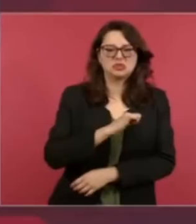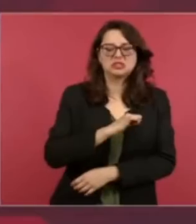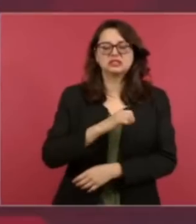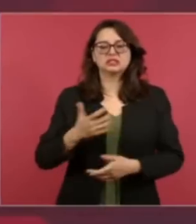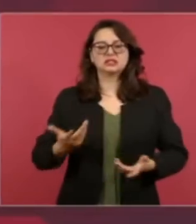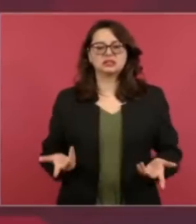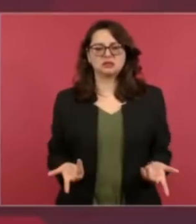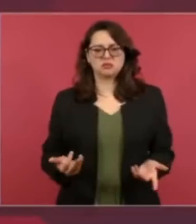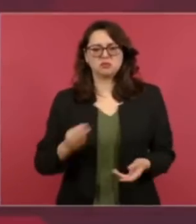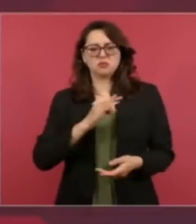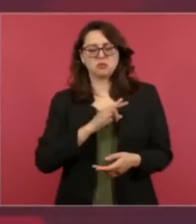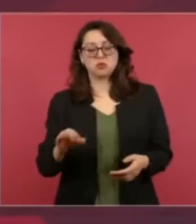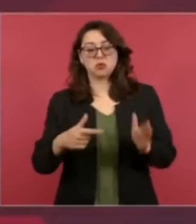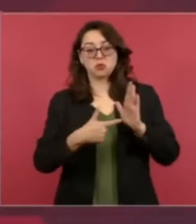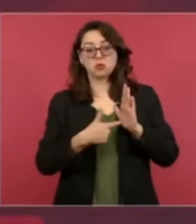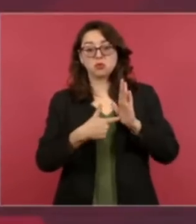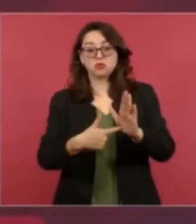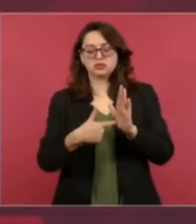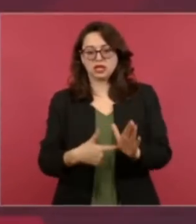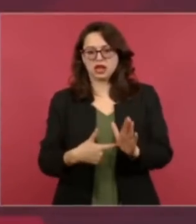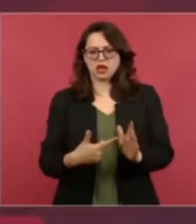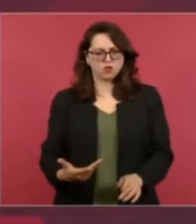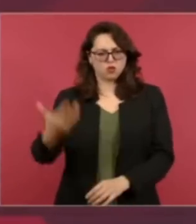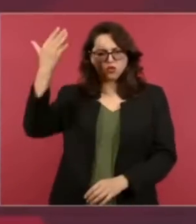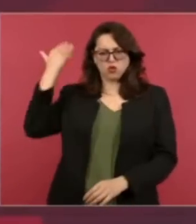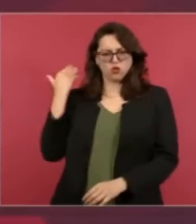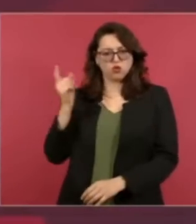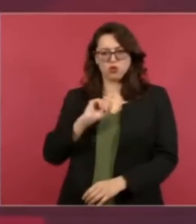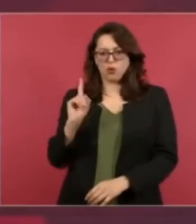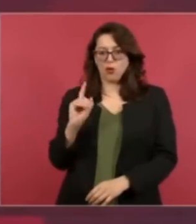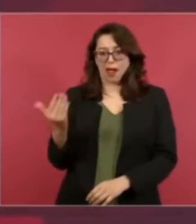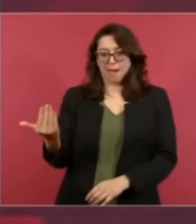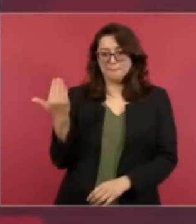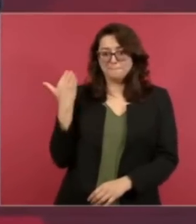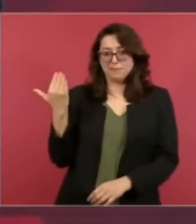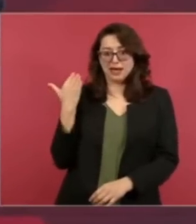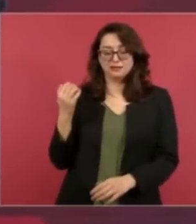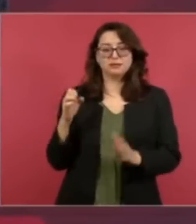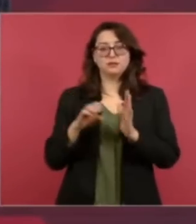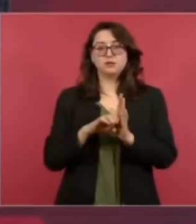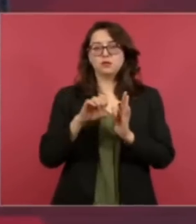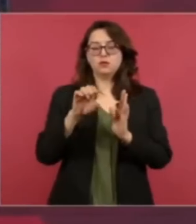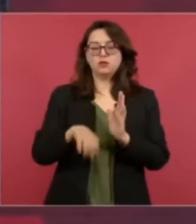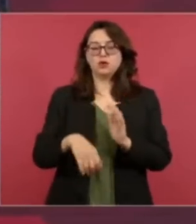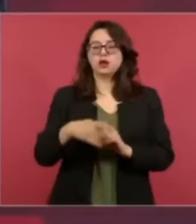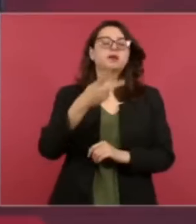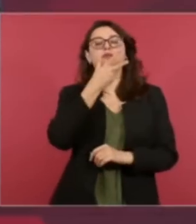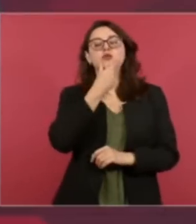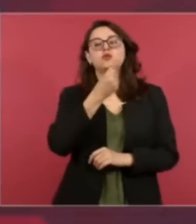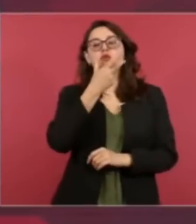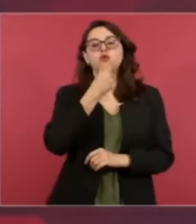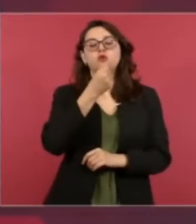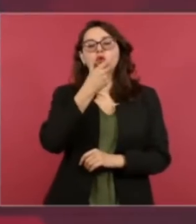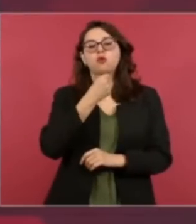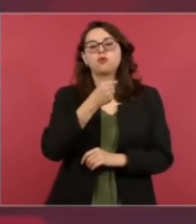Imagínense las expresiones de el intelectual ayudante de Krause, de Sheridan, sobre